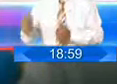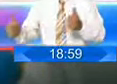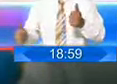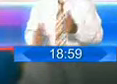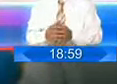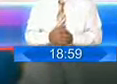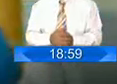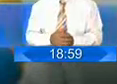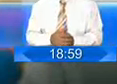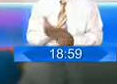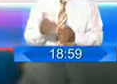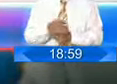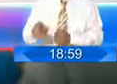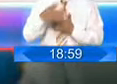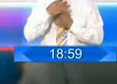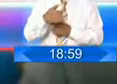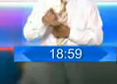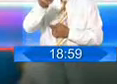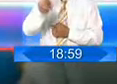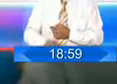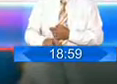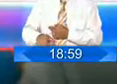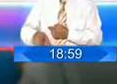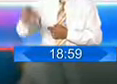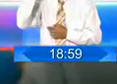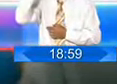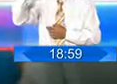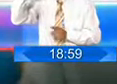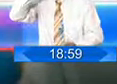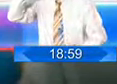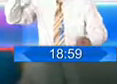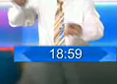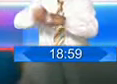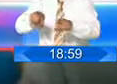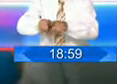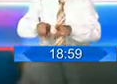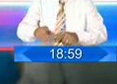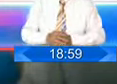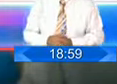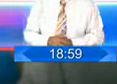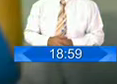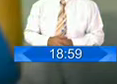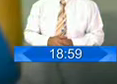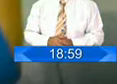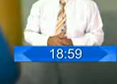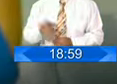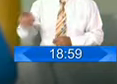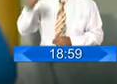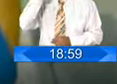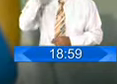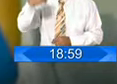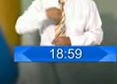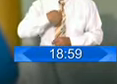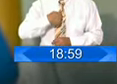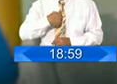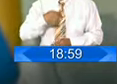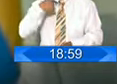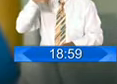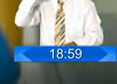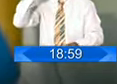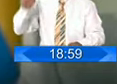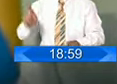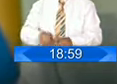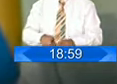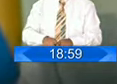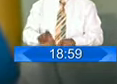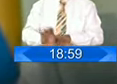una persona que esté más acorde con su forma de pensar, con su forma de actuar. Él sabía que yo en muchos aspectos